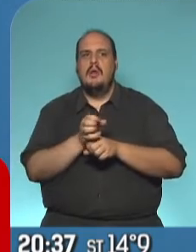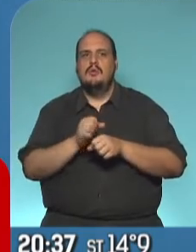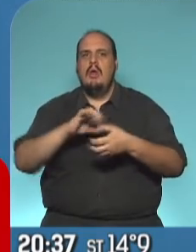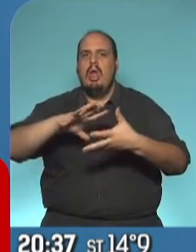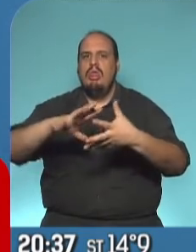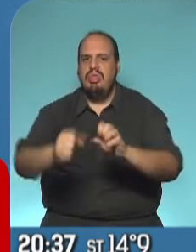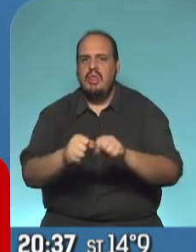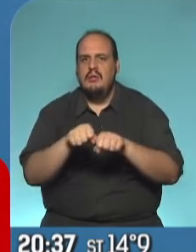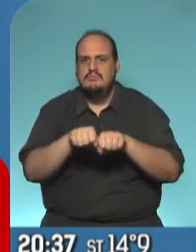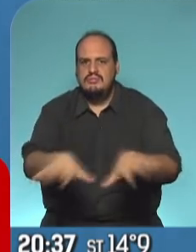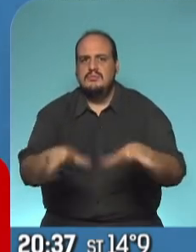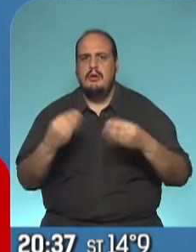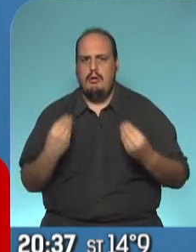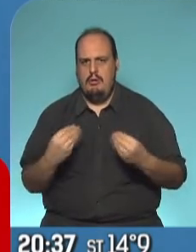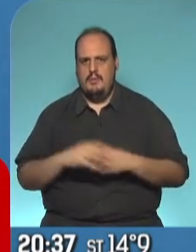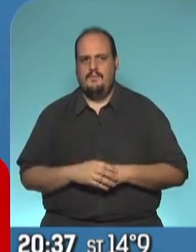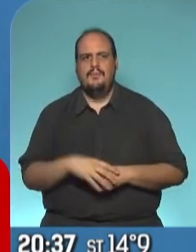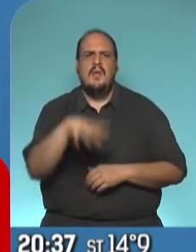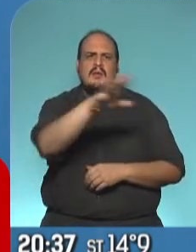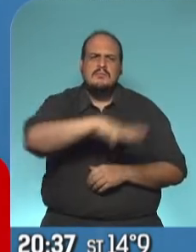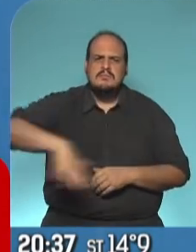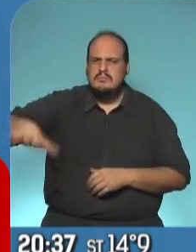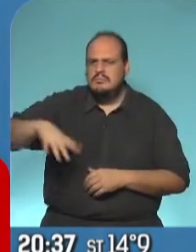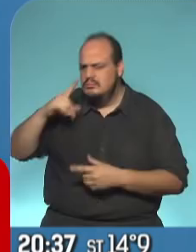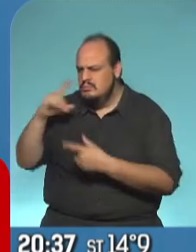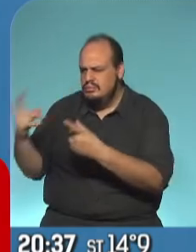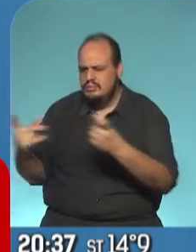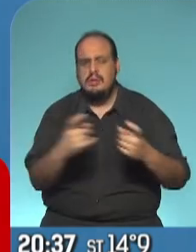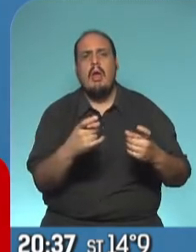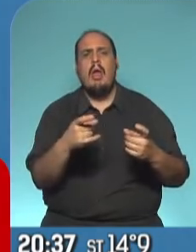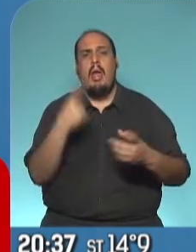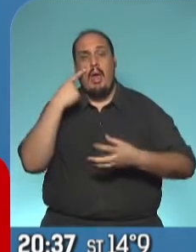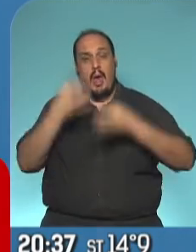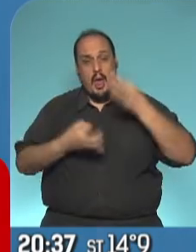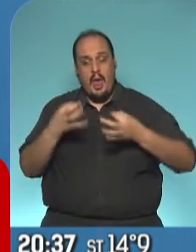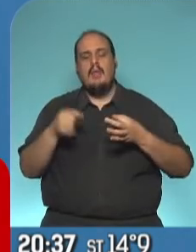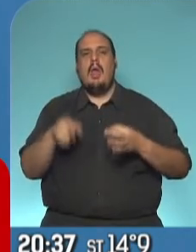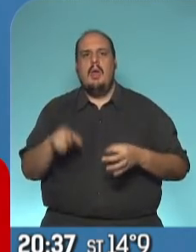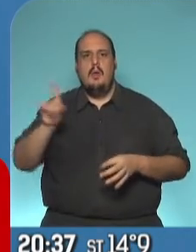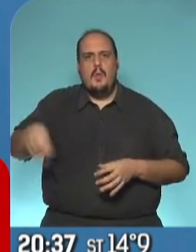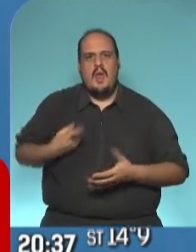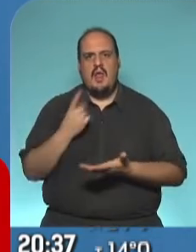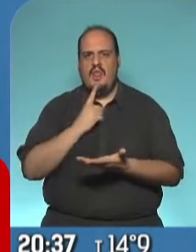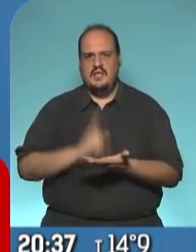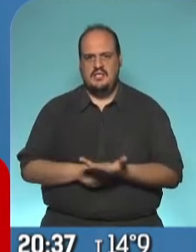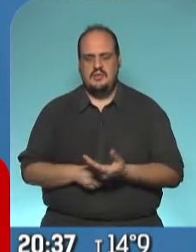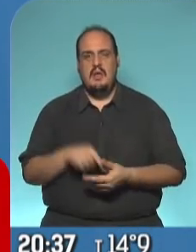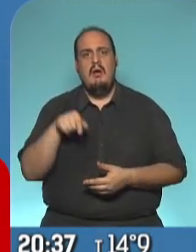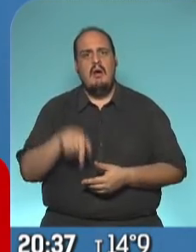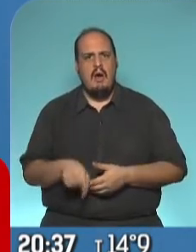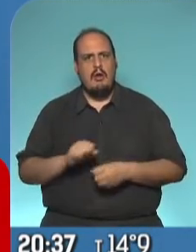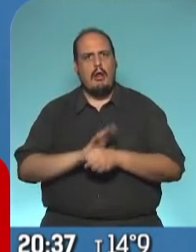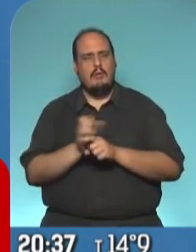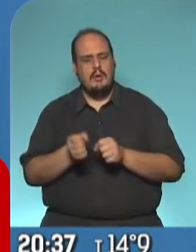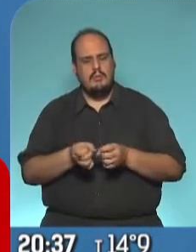en los distintos territorios permanentemente y a partir de ahí se van tomando decisiones. El hecho de que vayan aumentando la cantidad de casos, como estamos